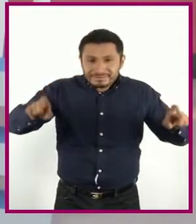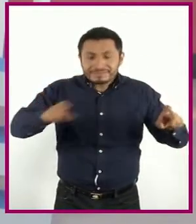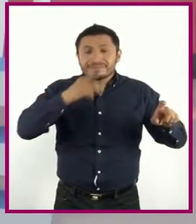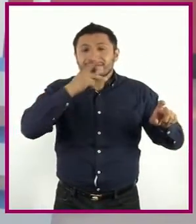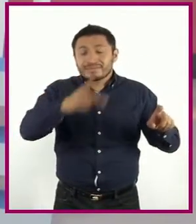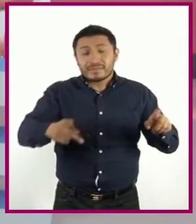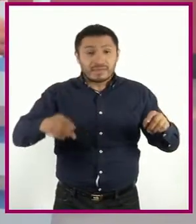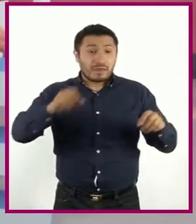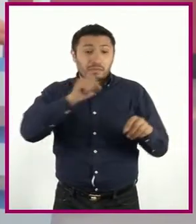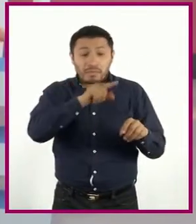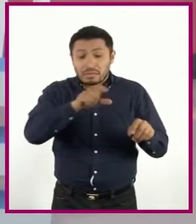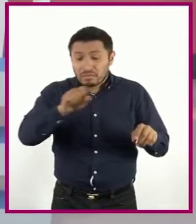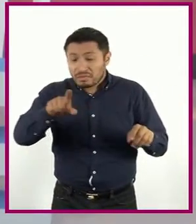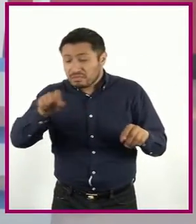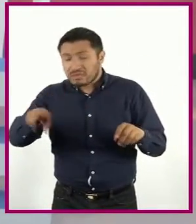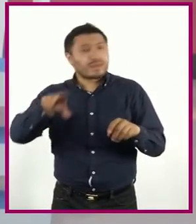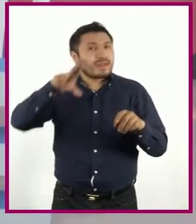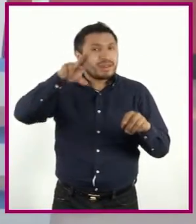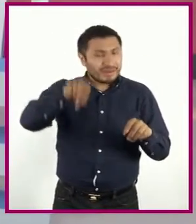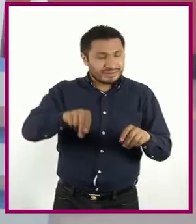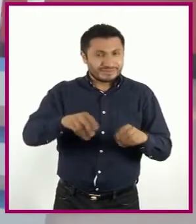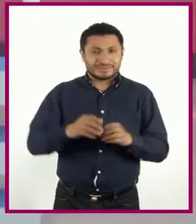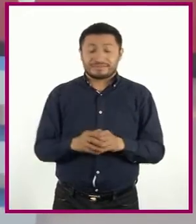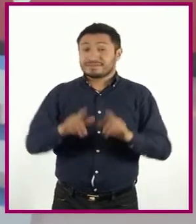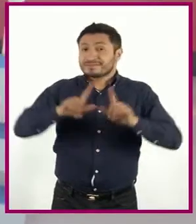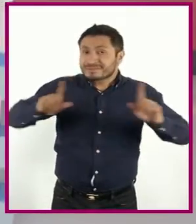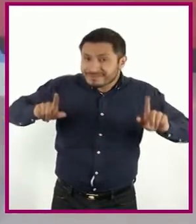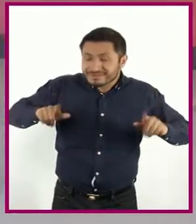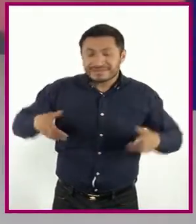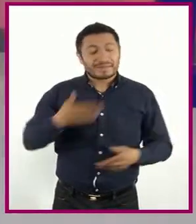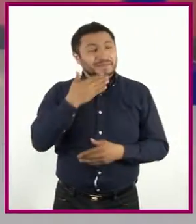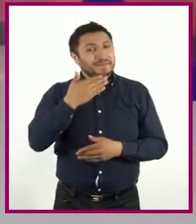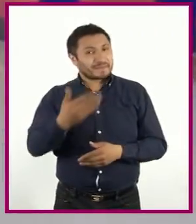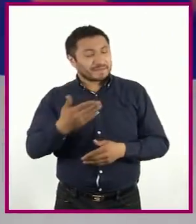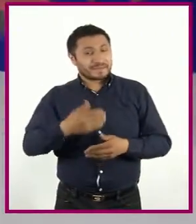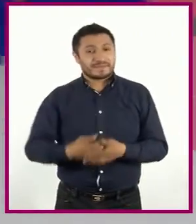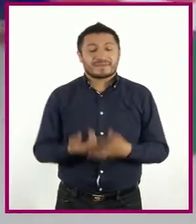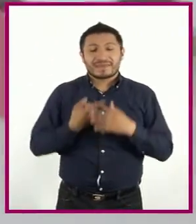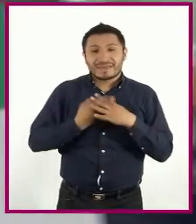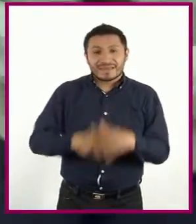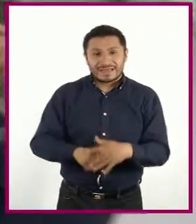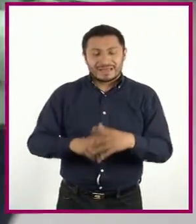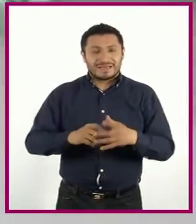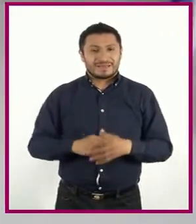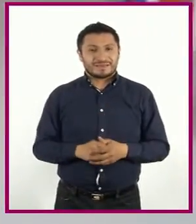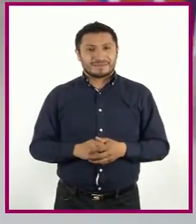evitando repeticiones continuas. ¿Están listas y listos? Muy bien, iniciemos.